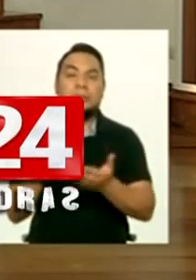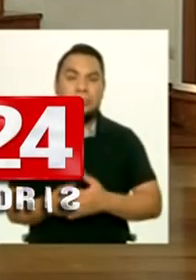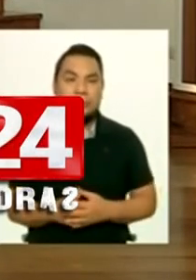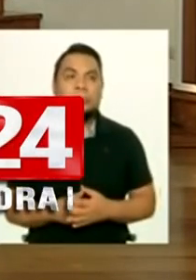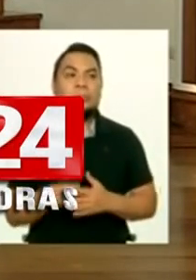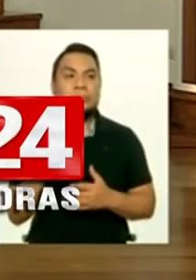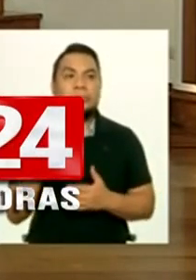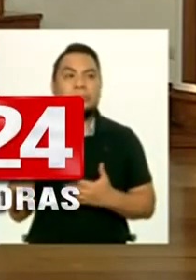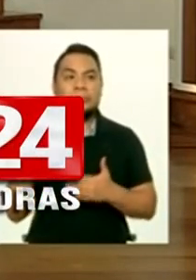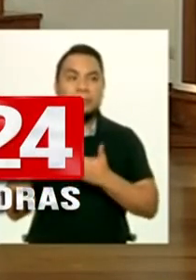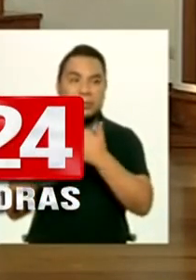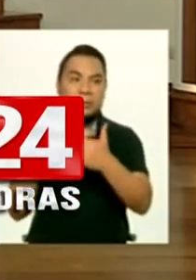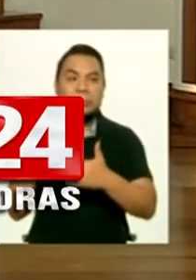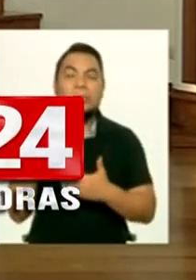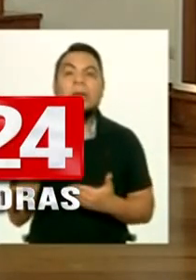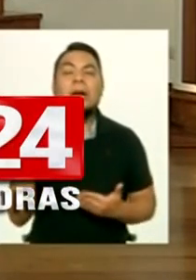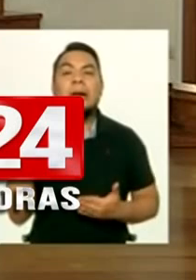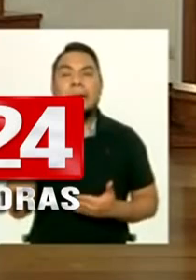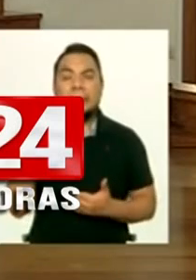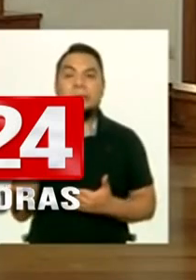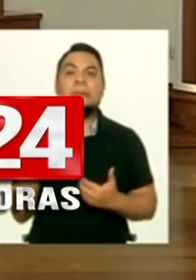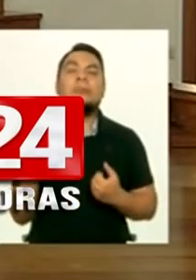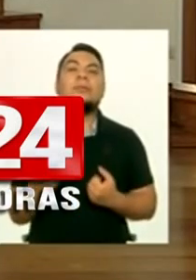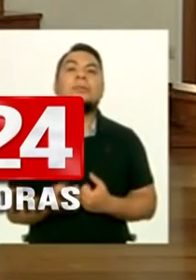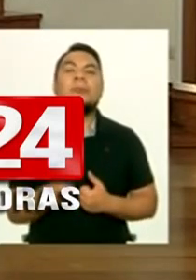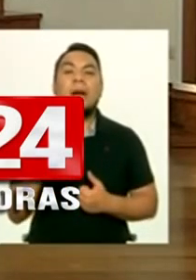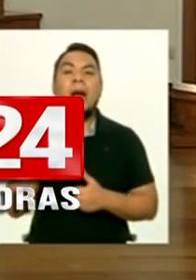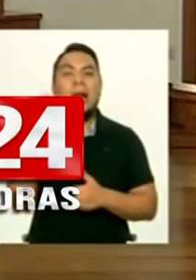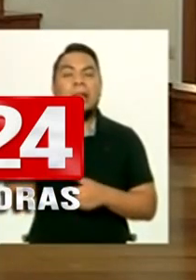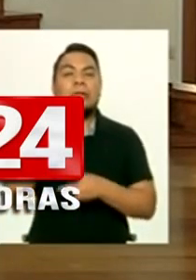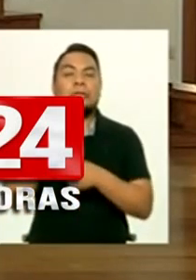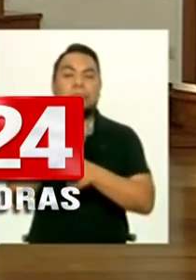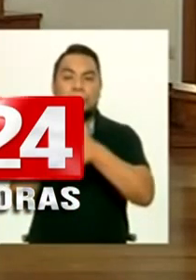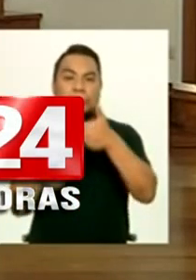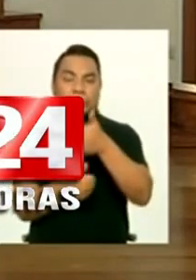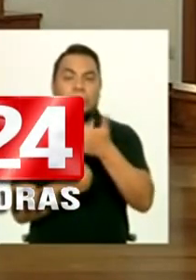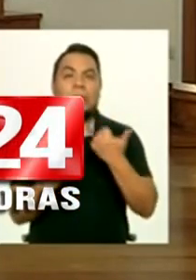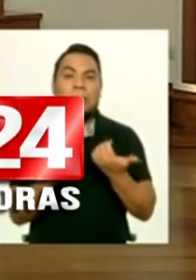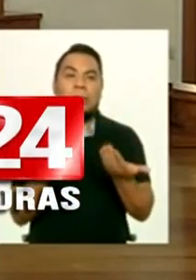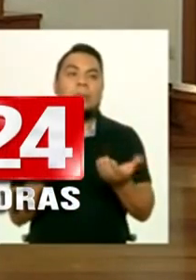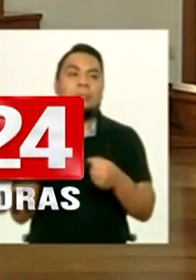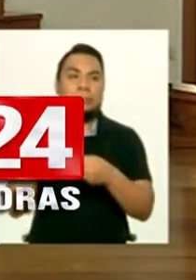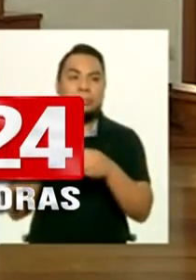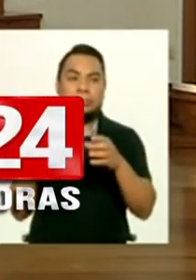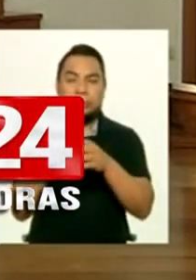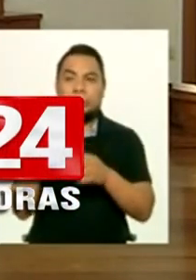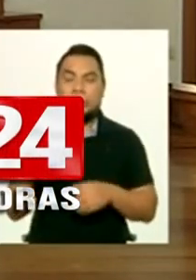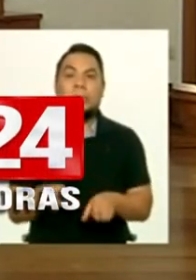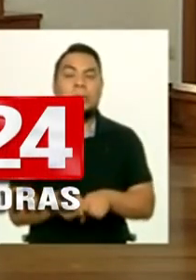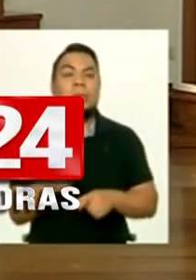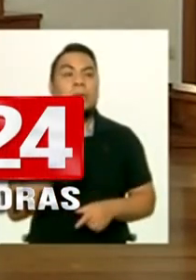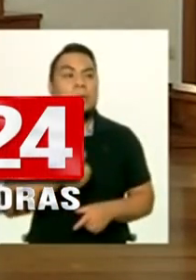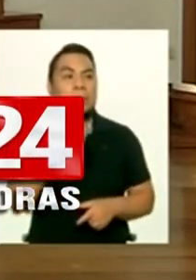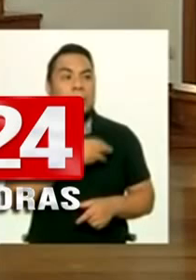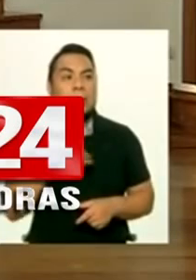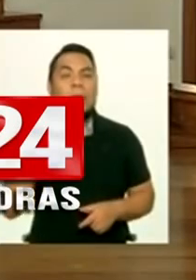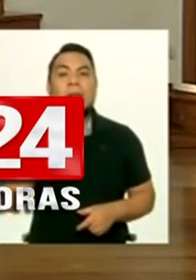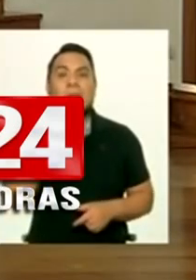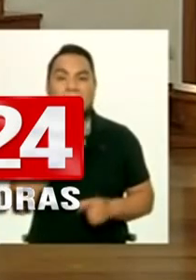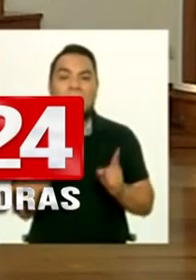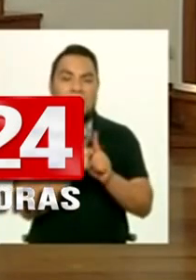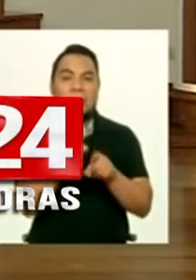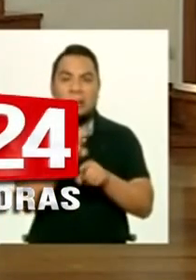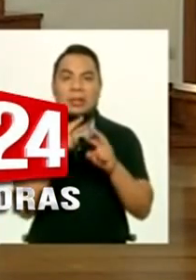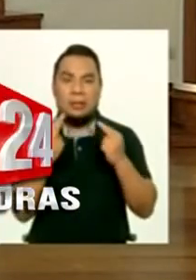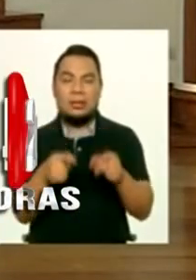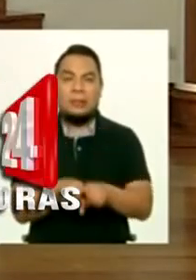Pedro Castillo le acaba de tomar juramento a la mano derecha del ex ministro de Transportes y Comunicaciones, de Juan Silva, que es